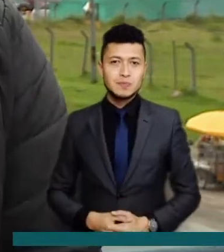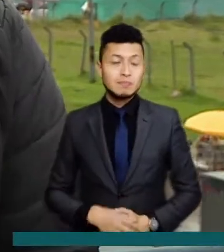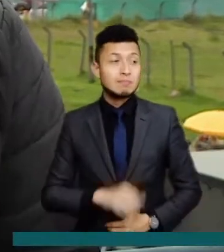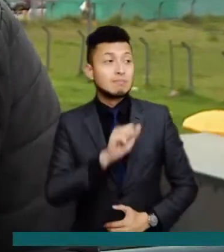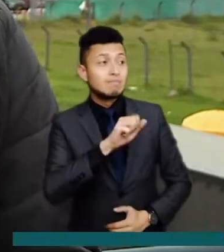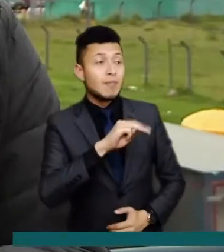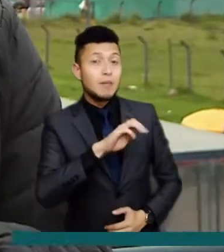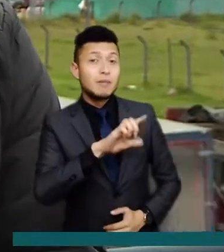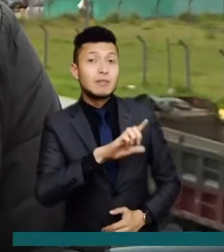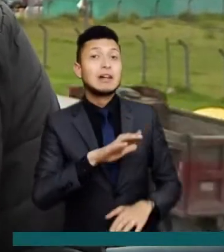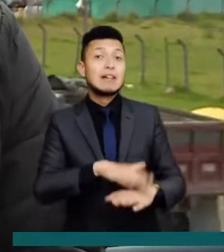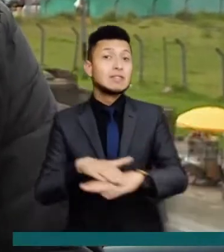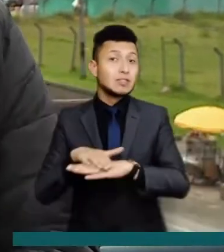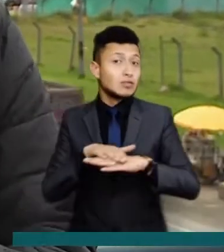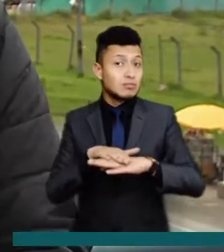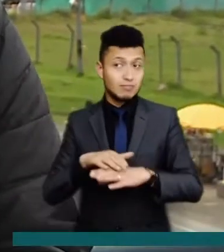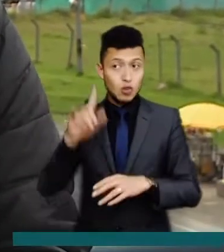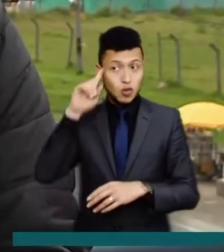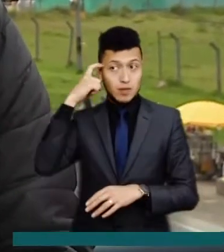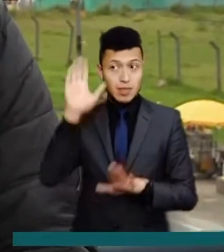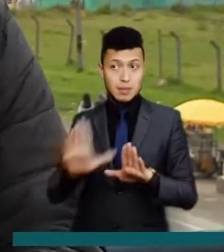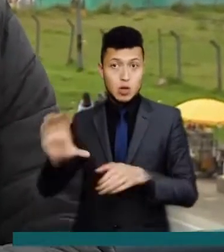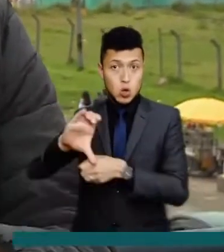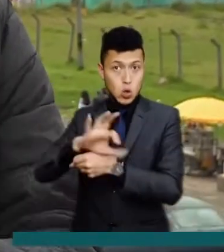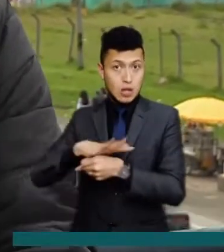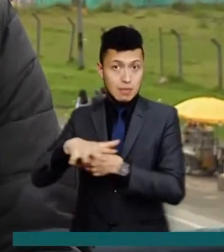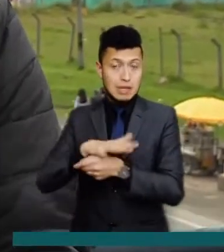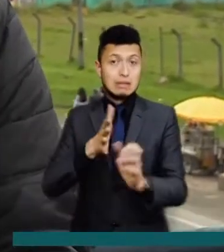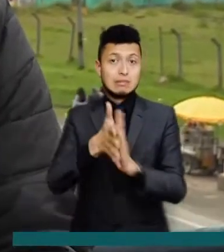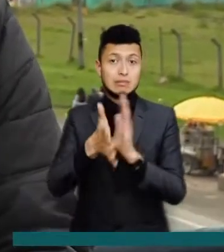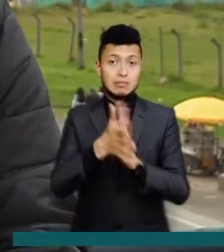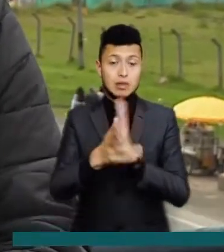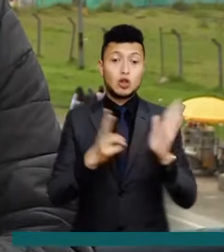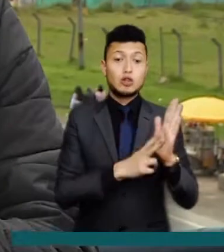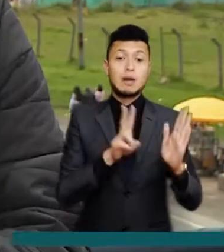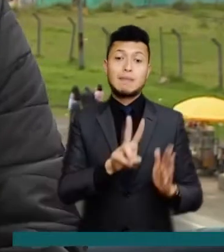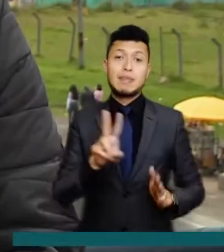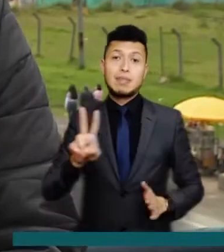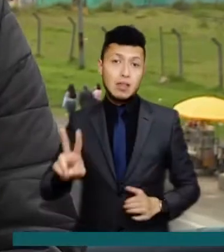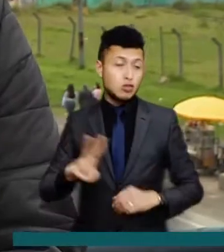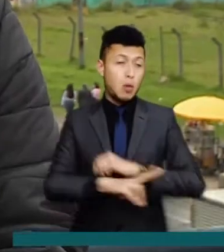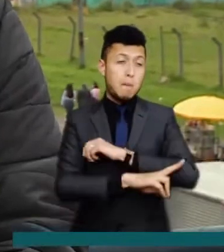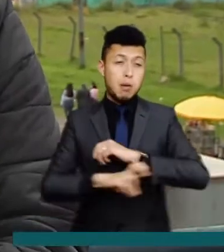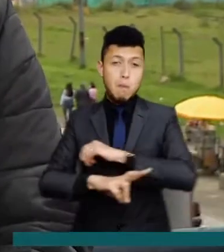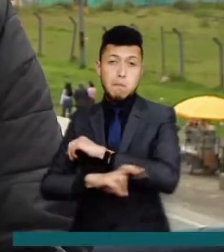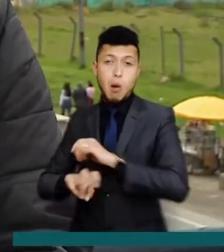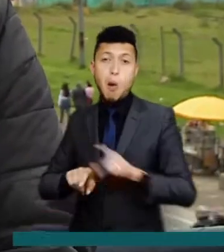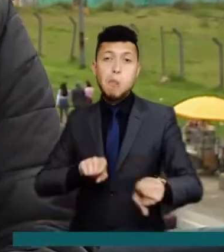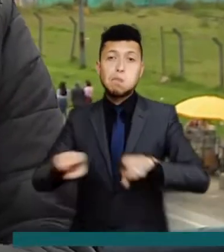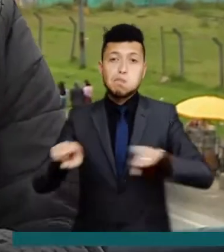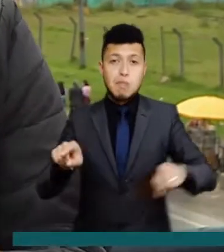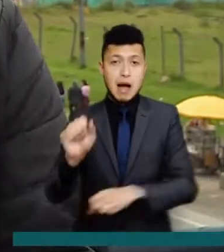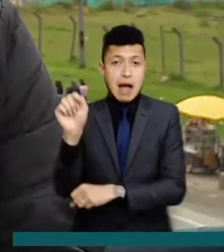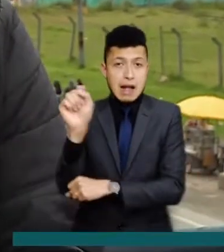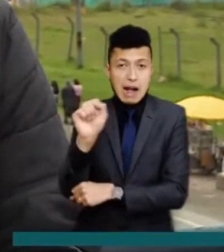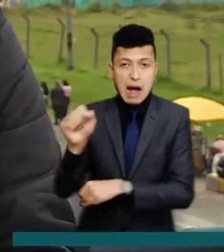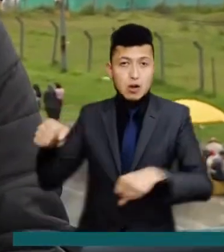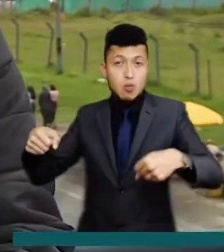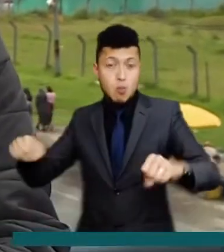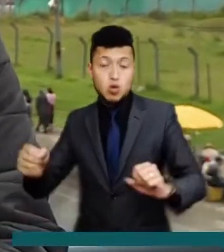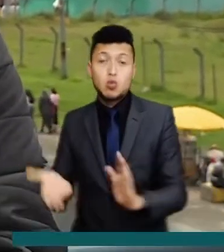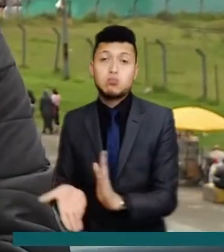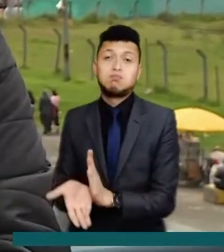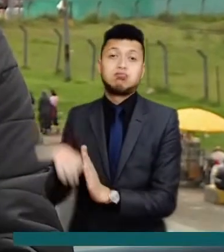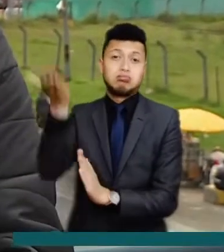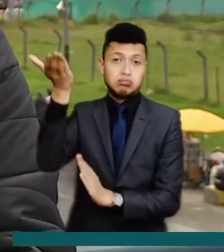Mabel, según cifras de la gobernación de Cundinamarca, durante el 2022 se ha registrado un incremento en los delitos del hurto a vehículos